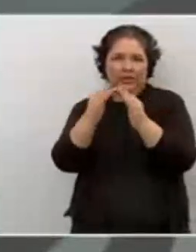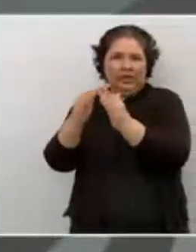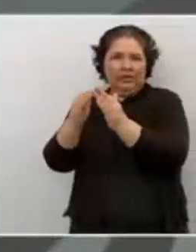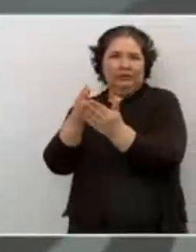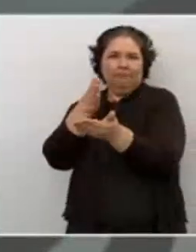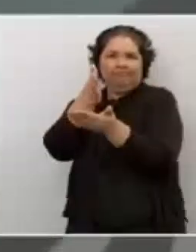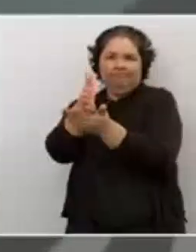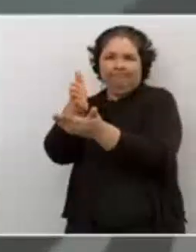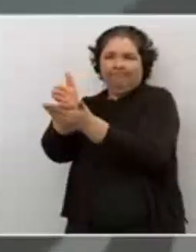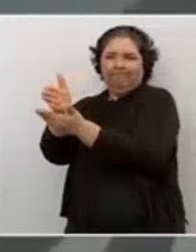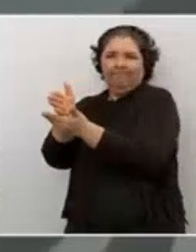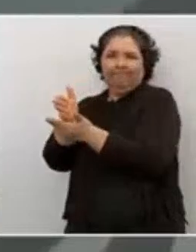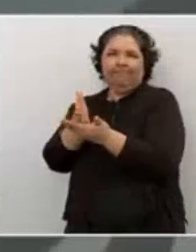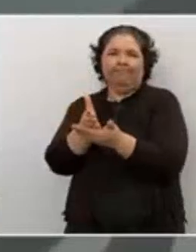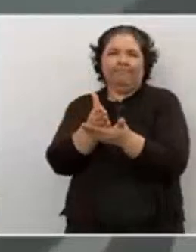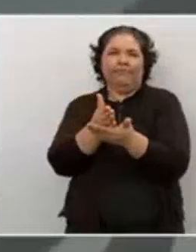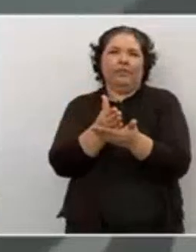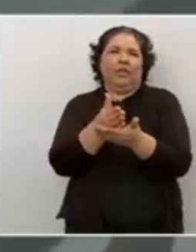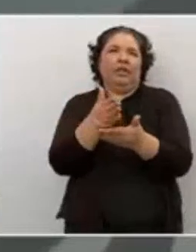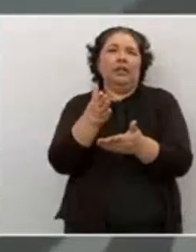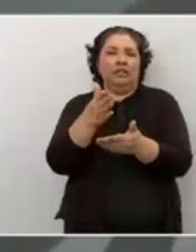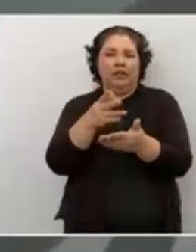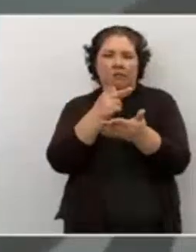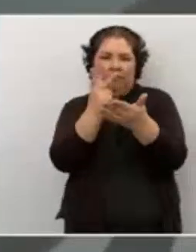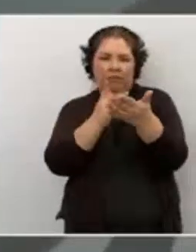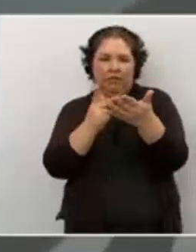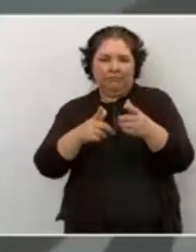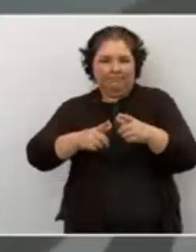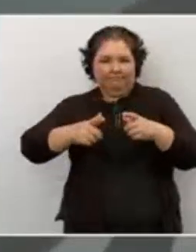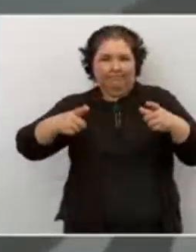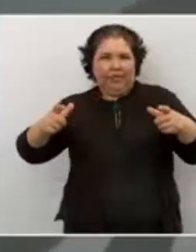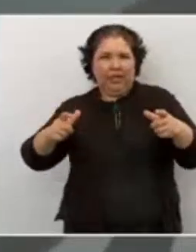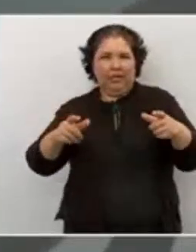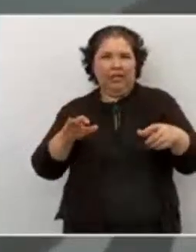será el programa más grande de prevención